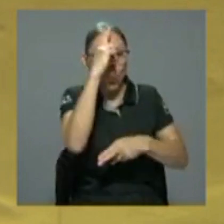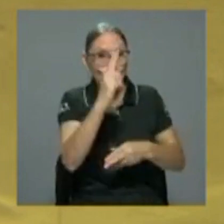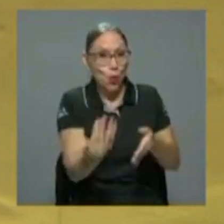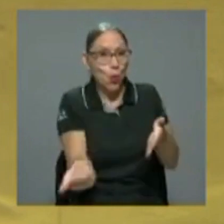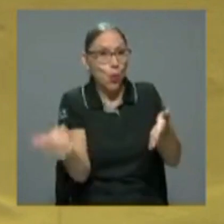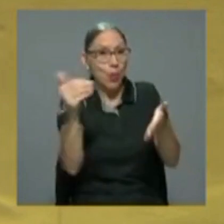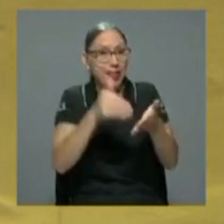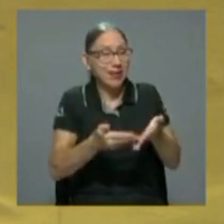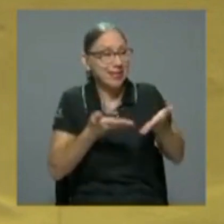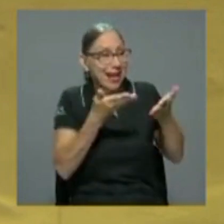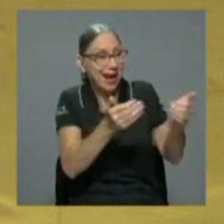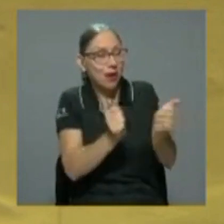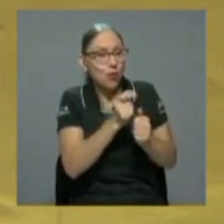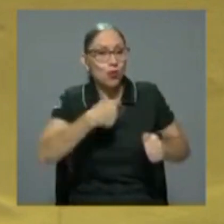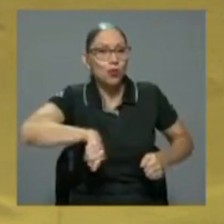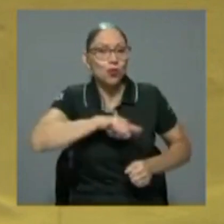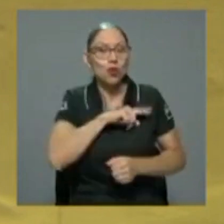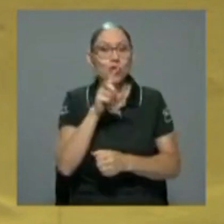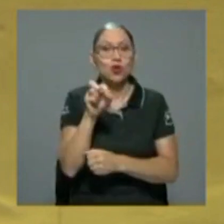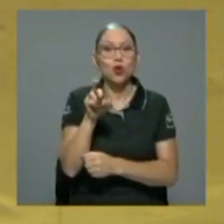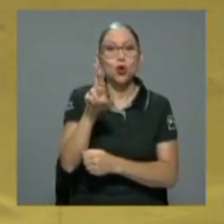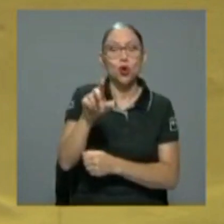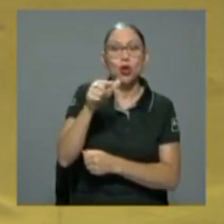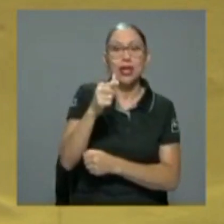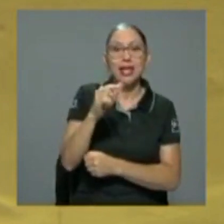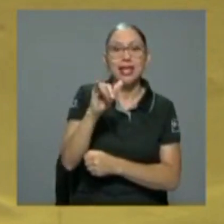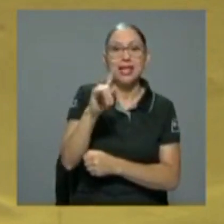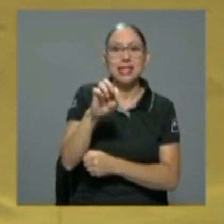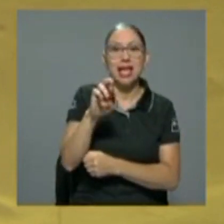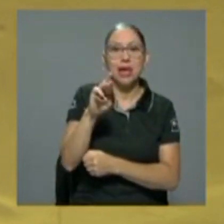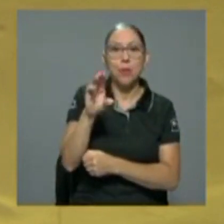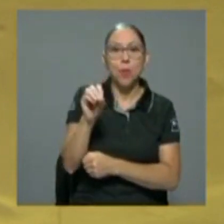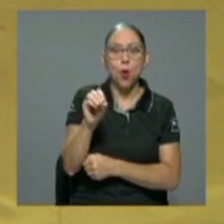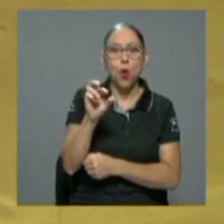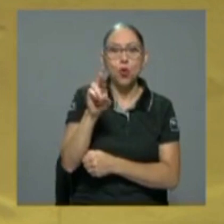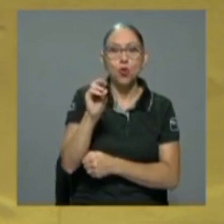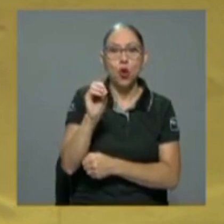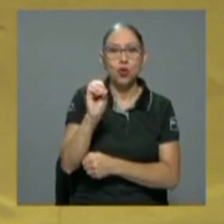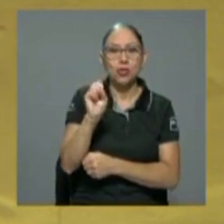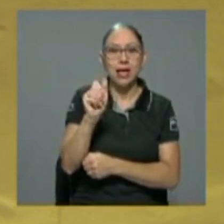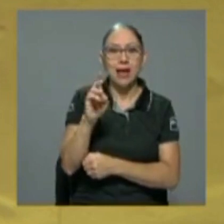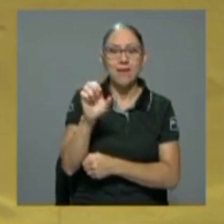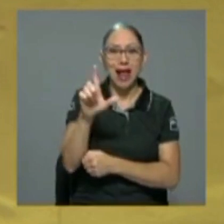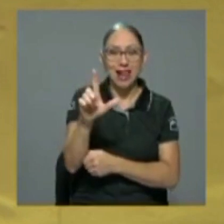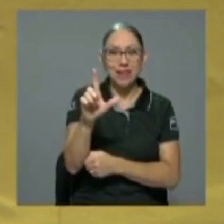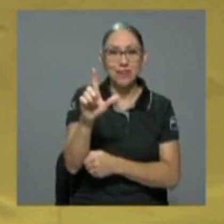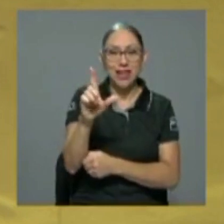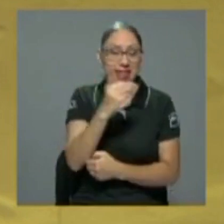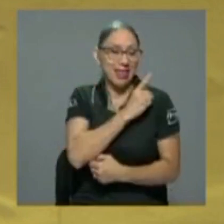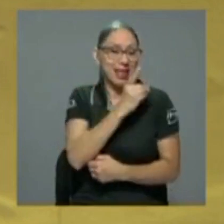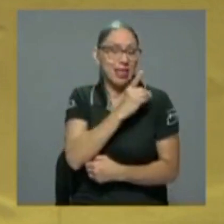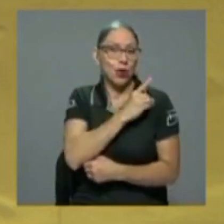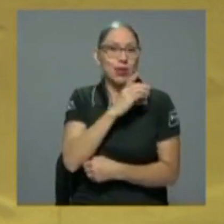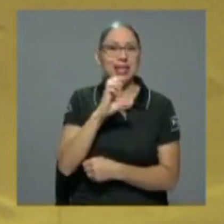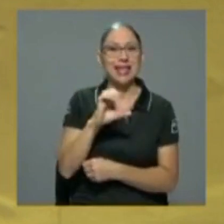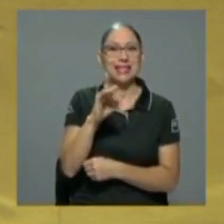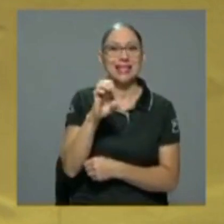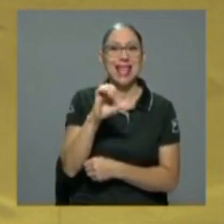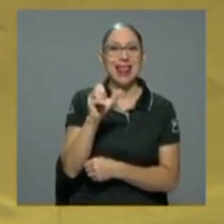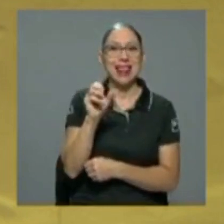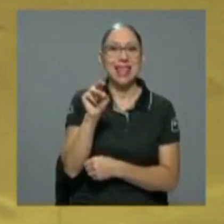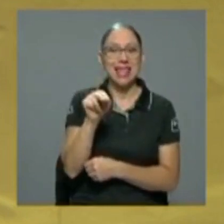a tener con nosotros al doctor Guillermo Rosabal, director del CIEDIN, y un montón de otras